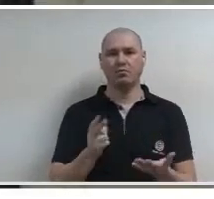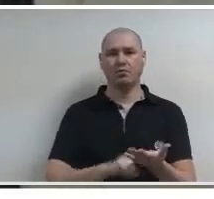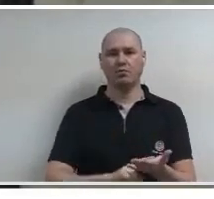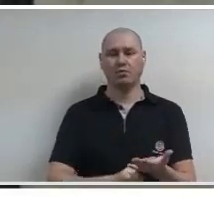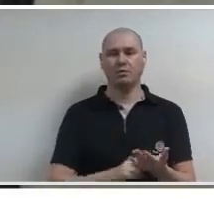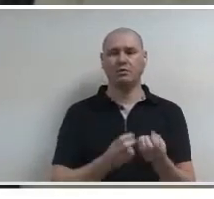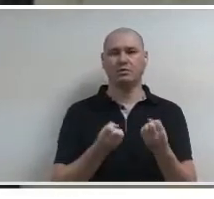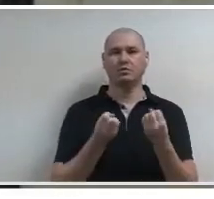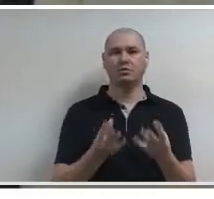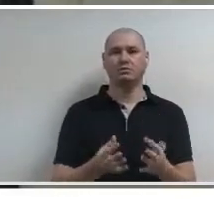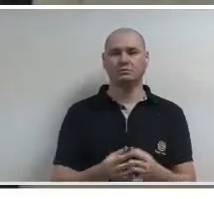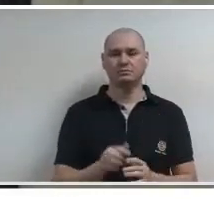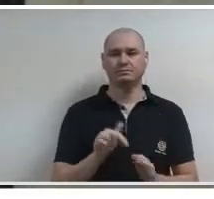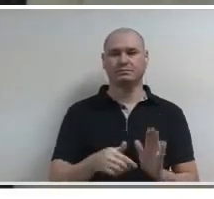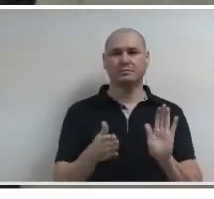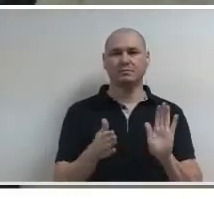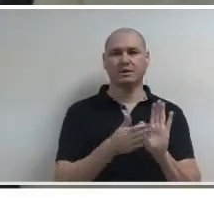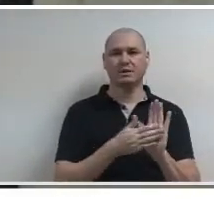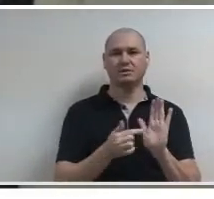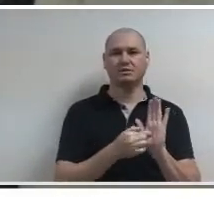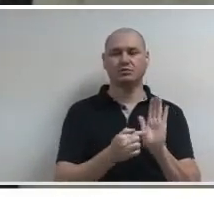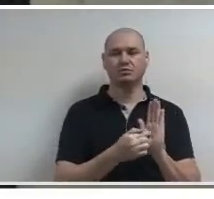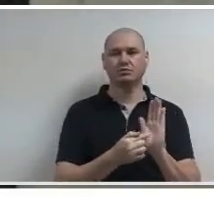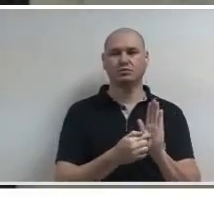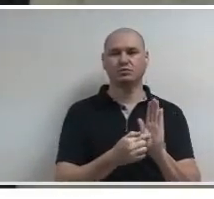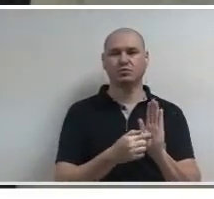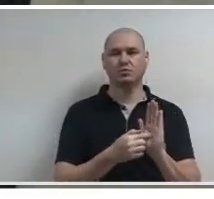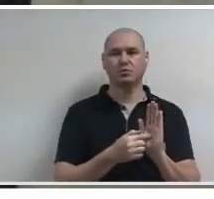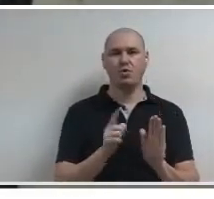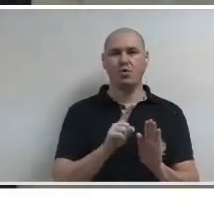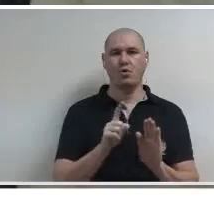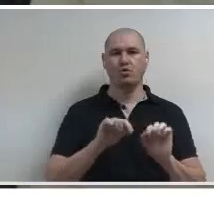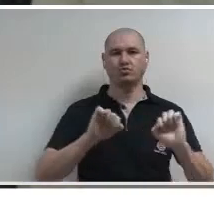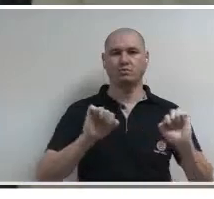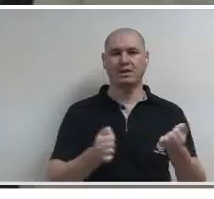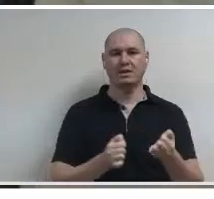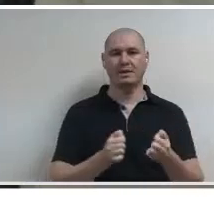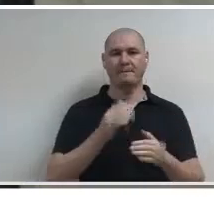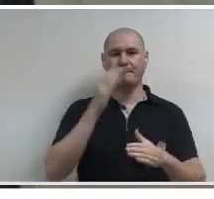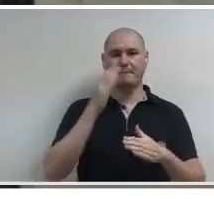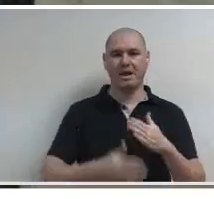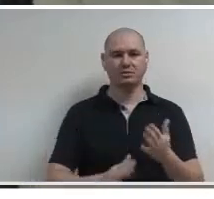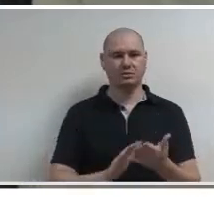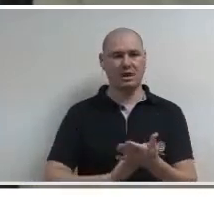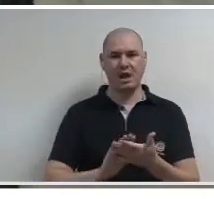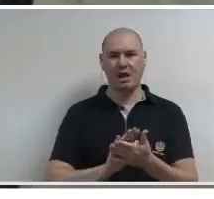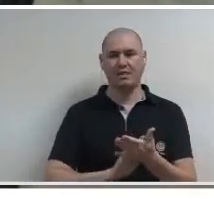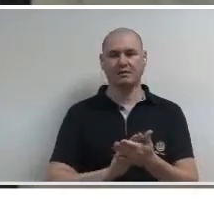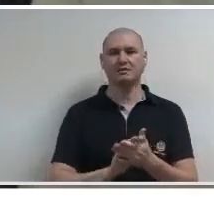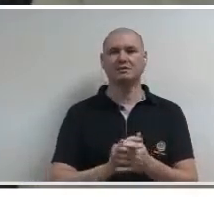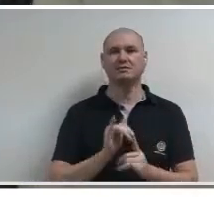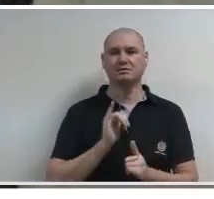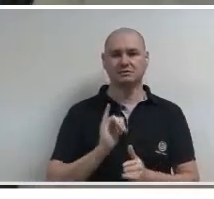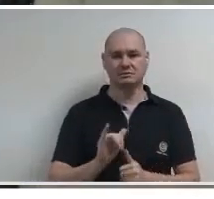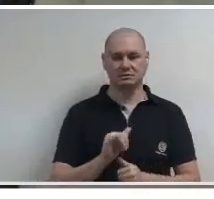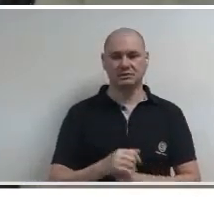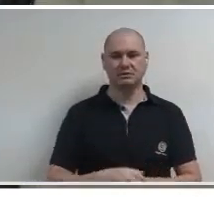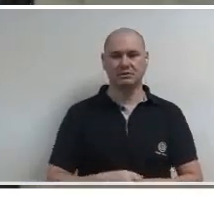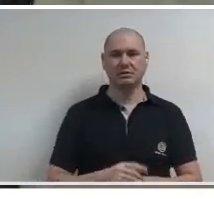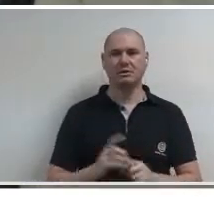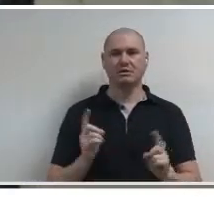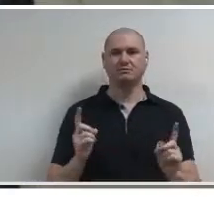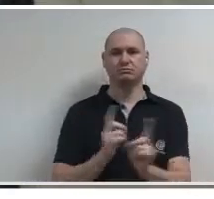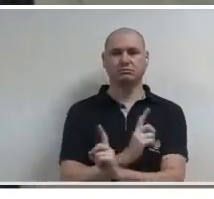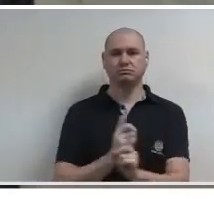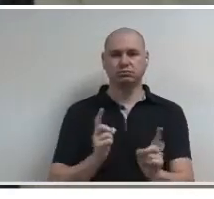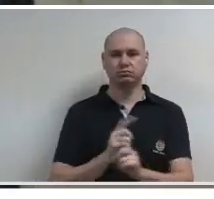Nico, esta ya acordada yujuña no suspende ja, ningún co acordada proceso coa, y dispone sin no suspendéis reiteración plazo cuando mbae de resulte ichagua,